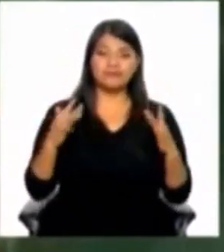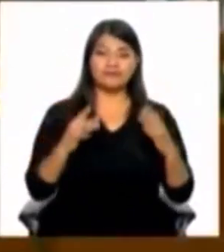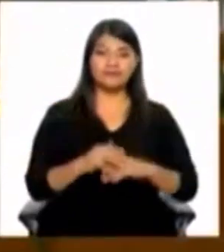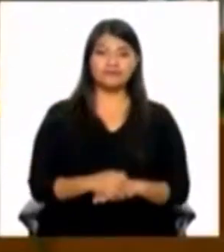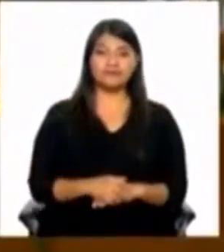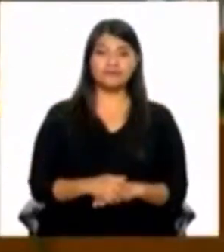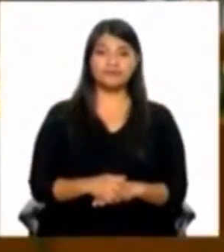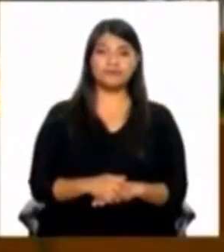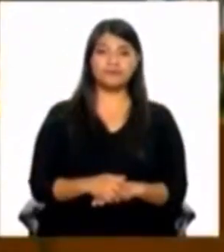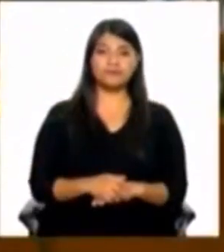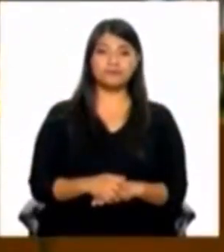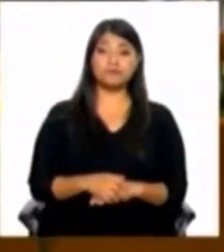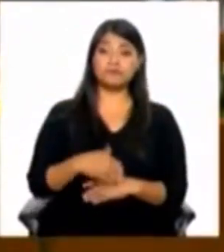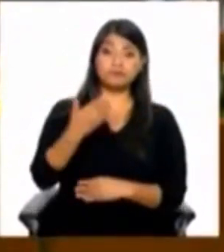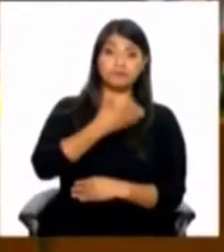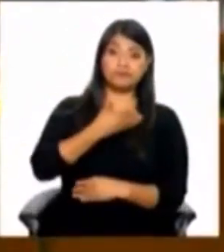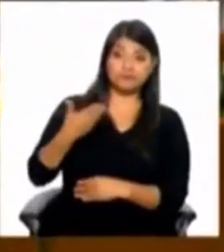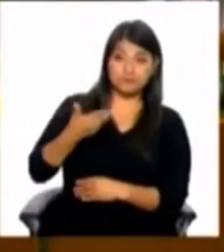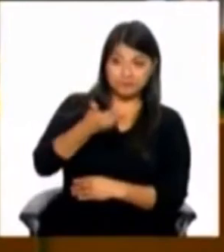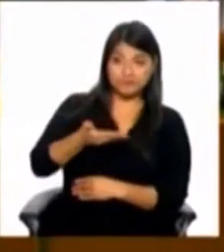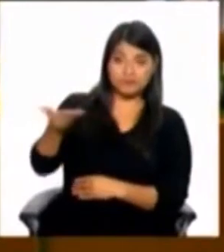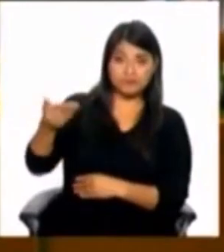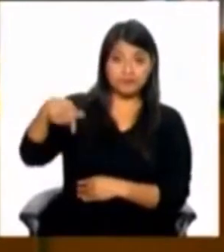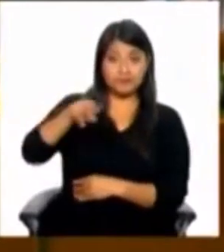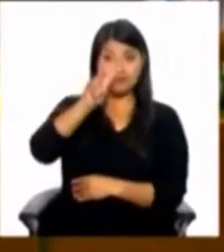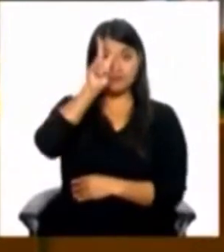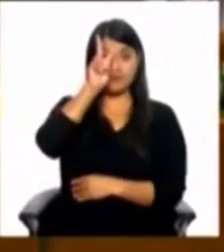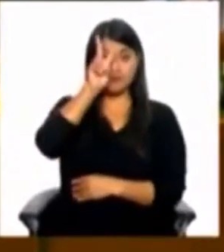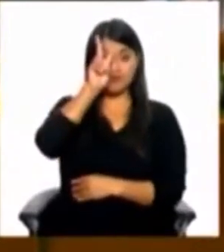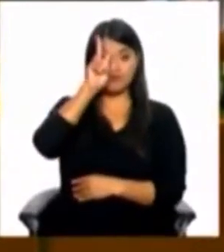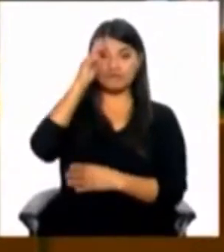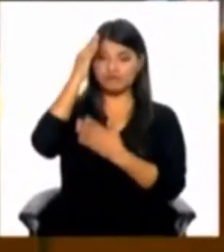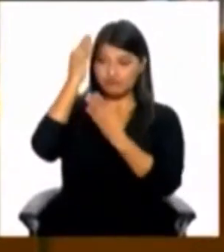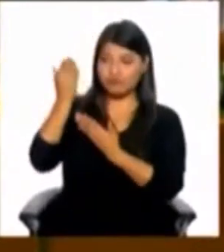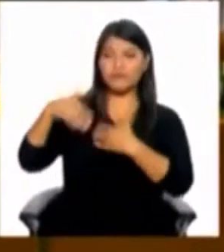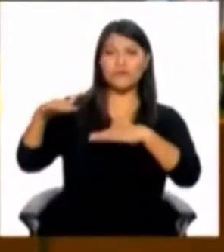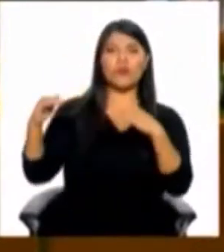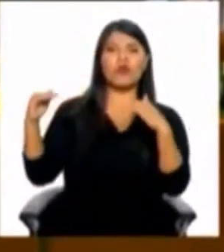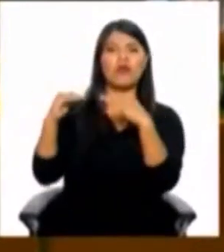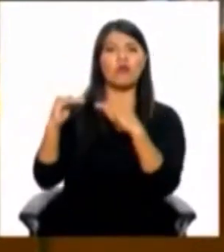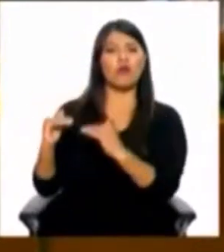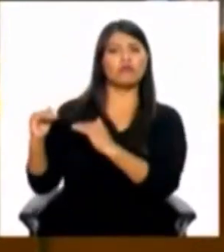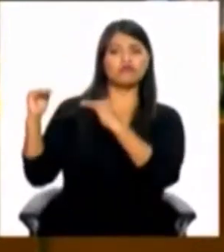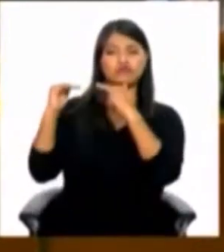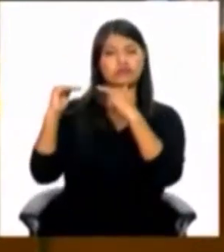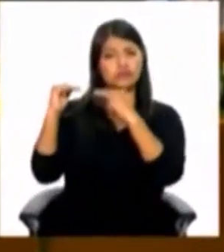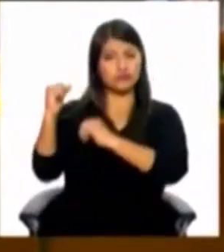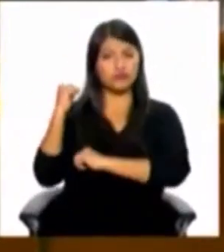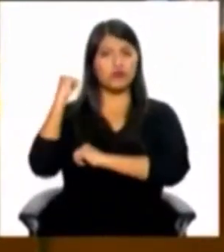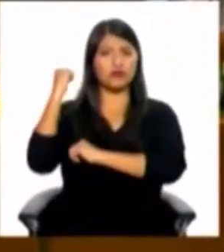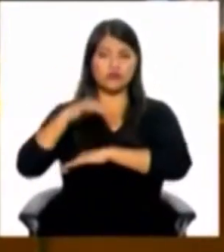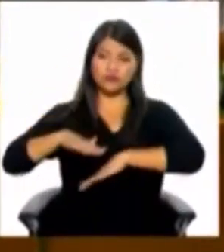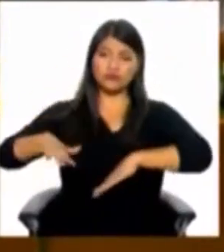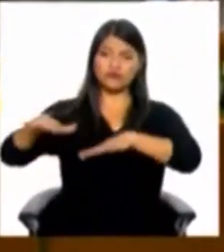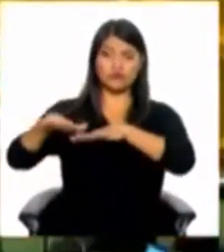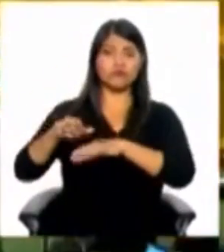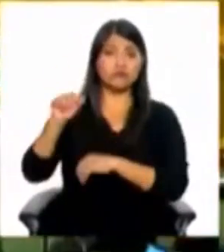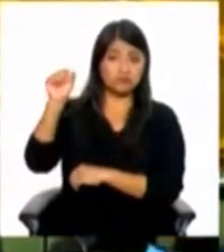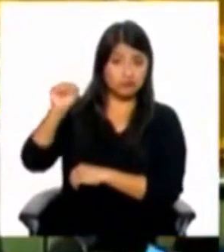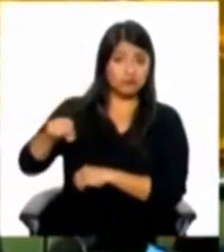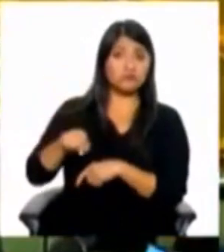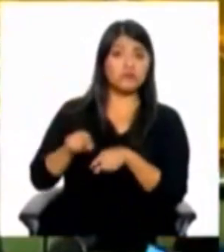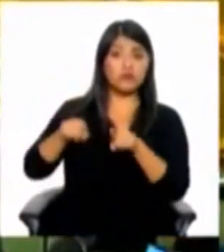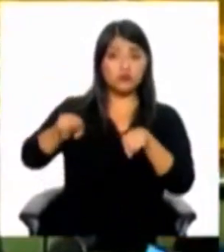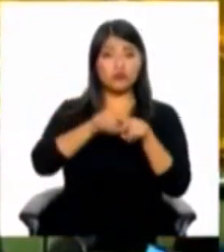el Perú es un país respetuoso de la democracia, del Estado de Derecho, de